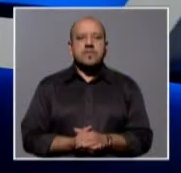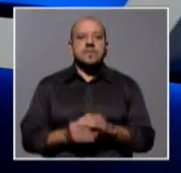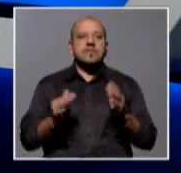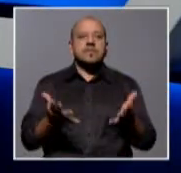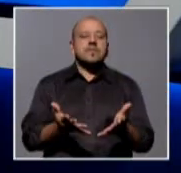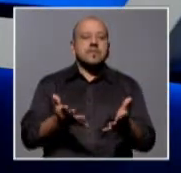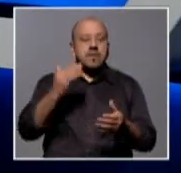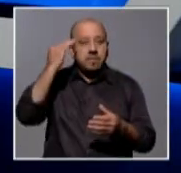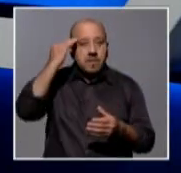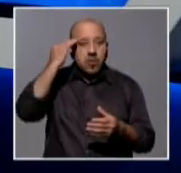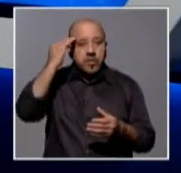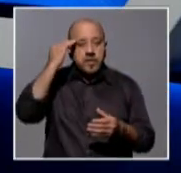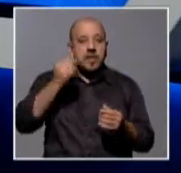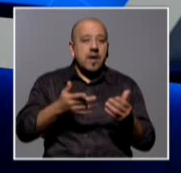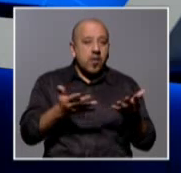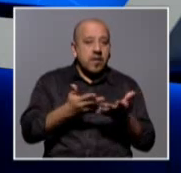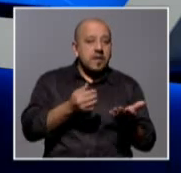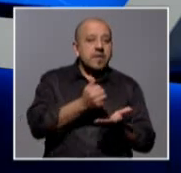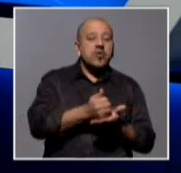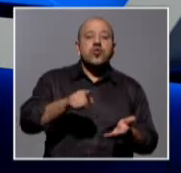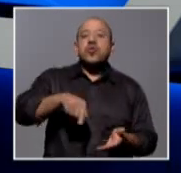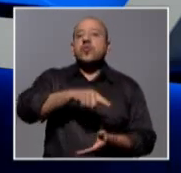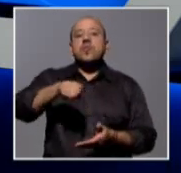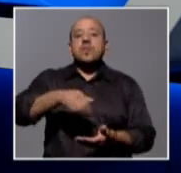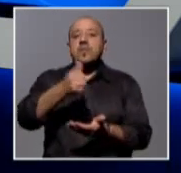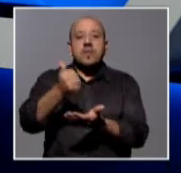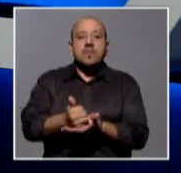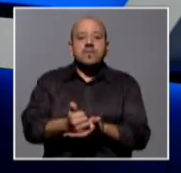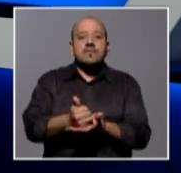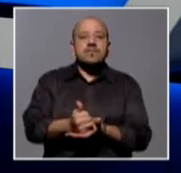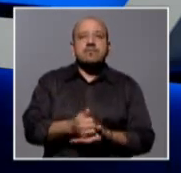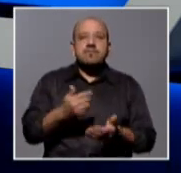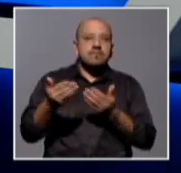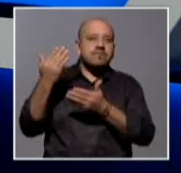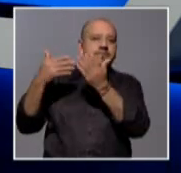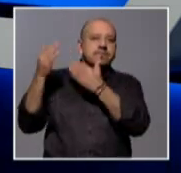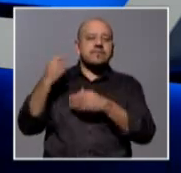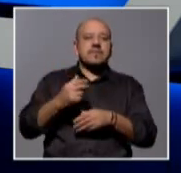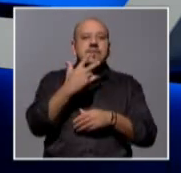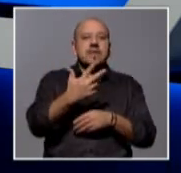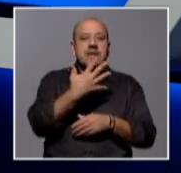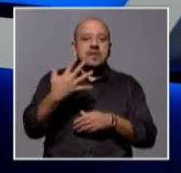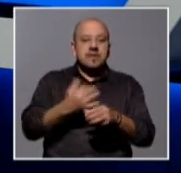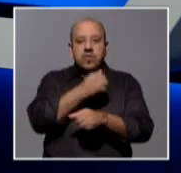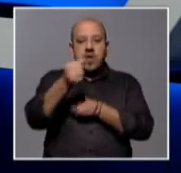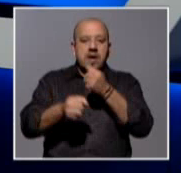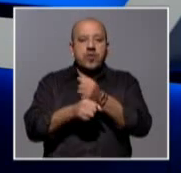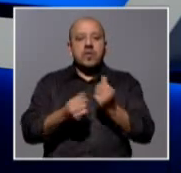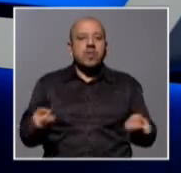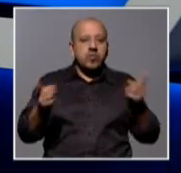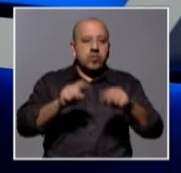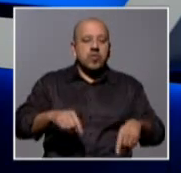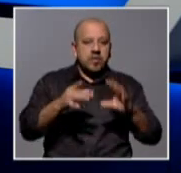Son memoria, son presente, ¿dónde están? Hace 35 años que volvió la democracia a nuestro